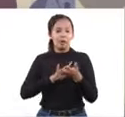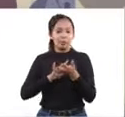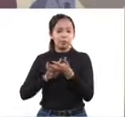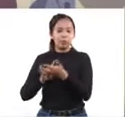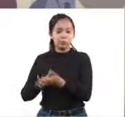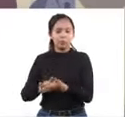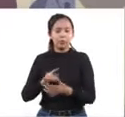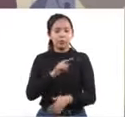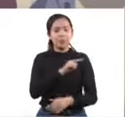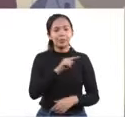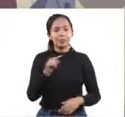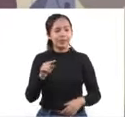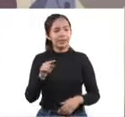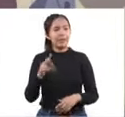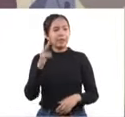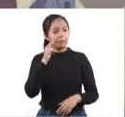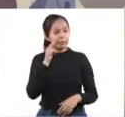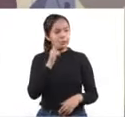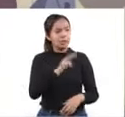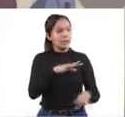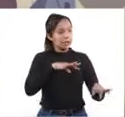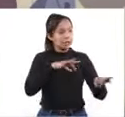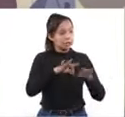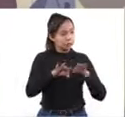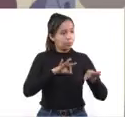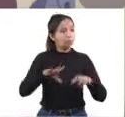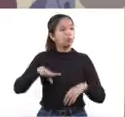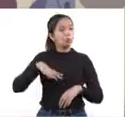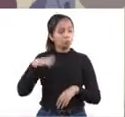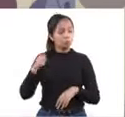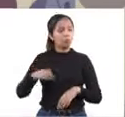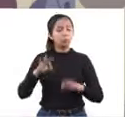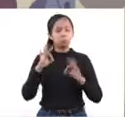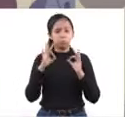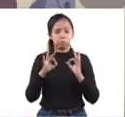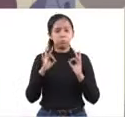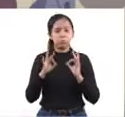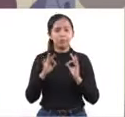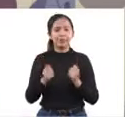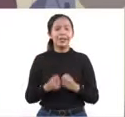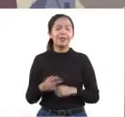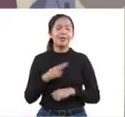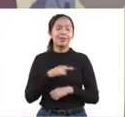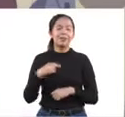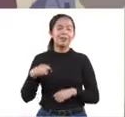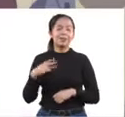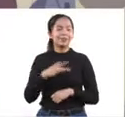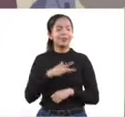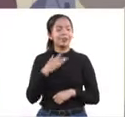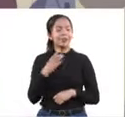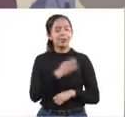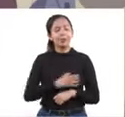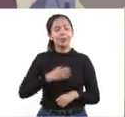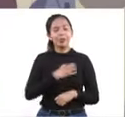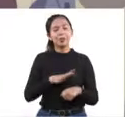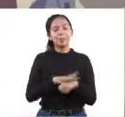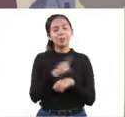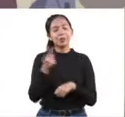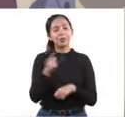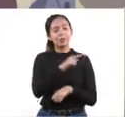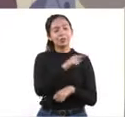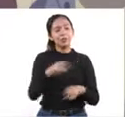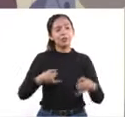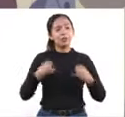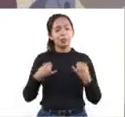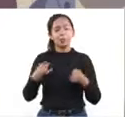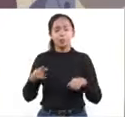ve que están produciendo, que están trabajando. Me da mucho gusto que son muchos jóvenes cada vez. El año